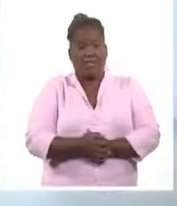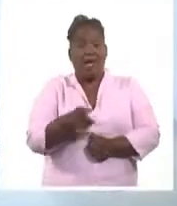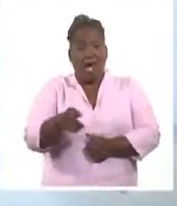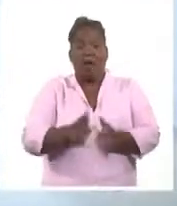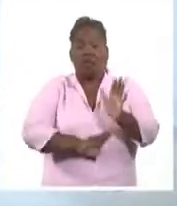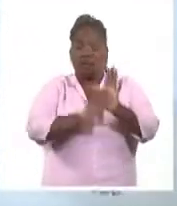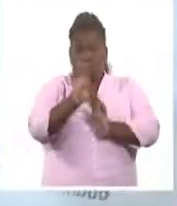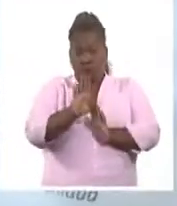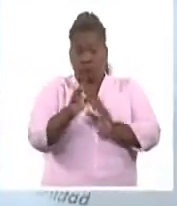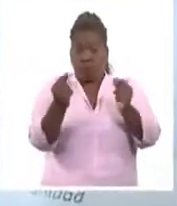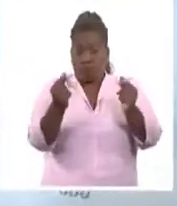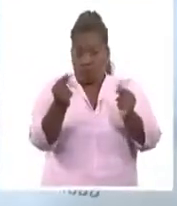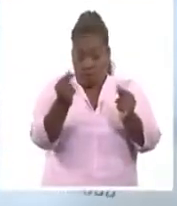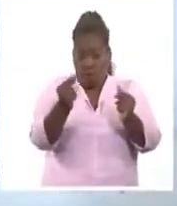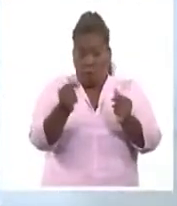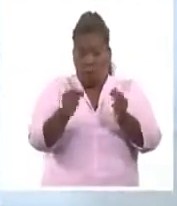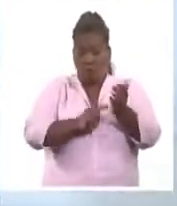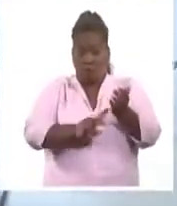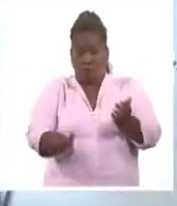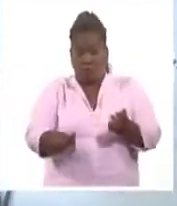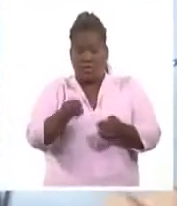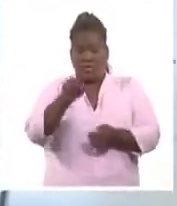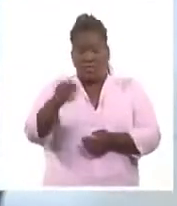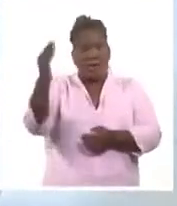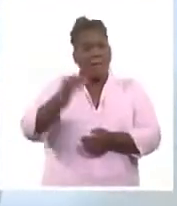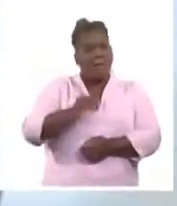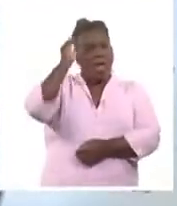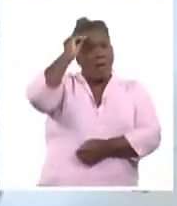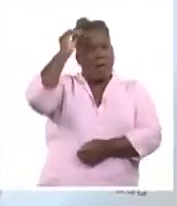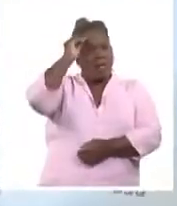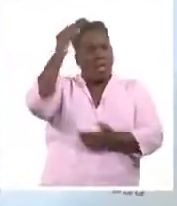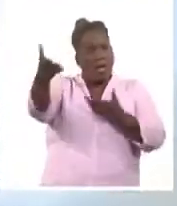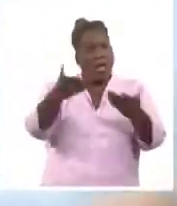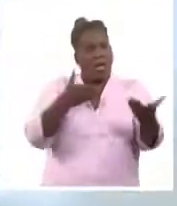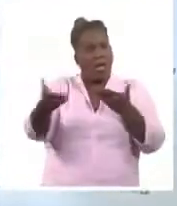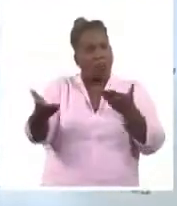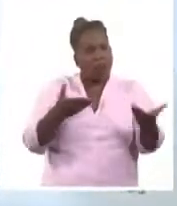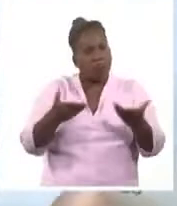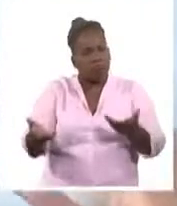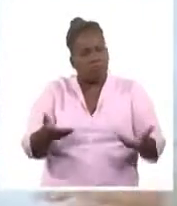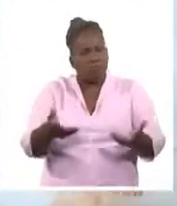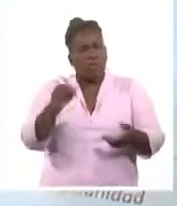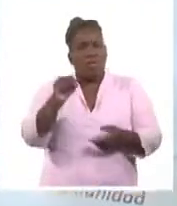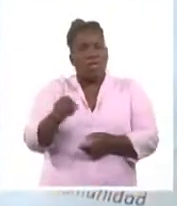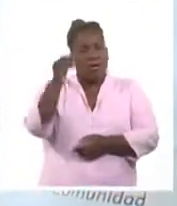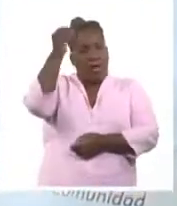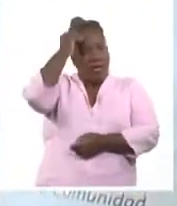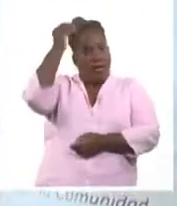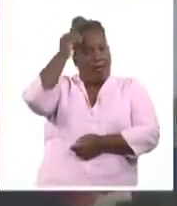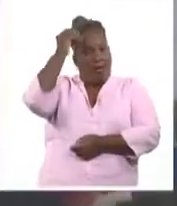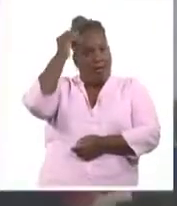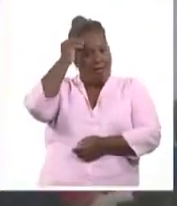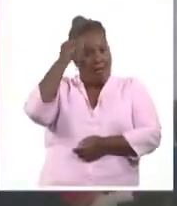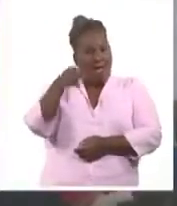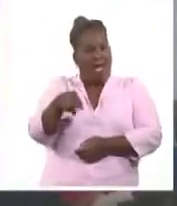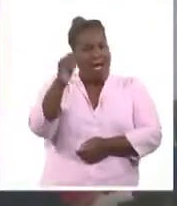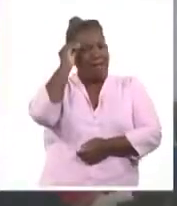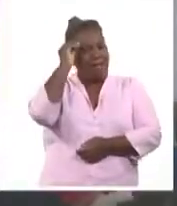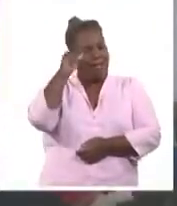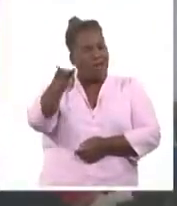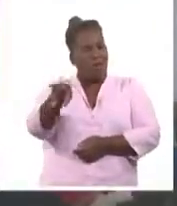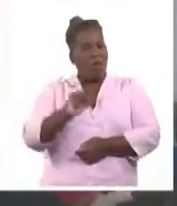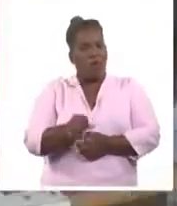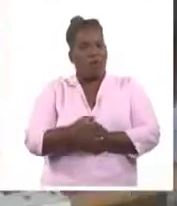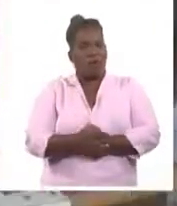Económico Local en la provincia. Vienen con el ánimo de aprender, intercambiar, socializar y adquirirse, nutrirse de conocimiento. La